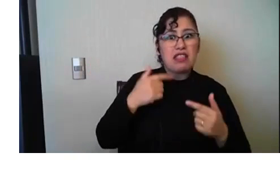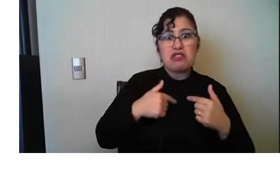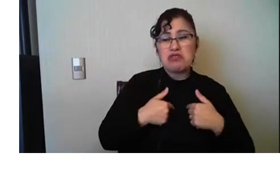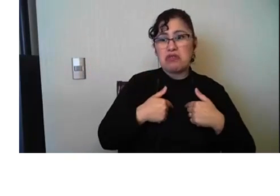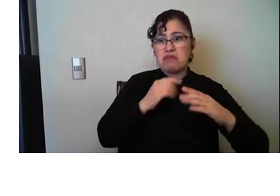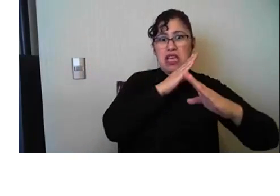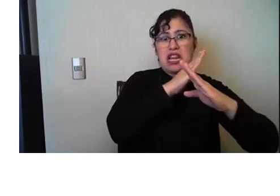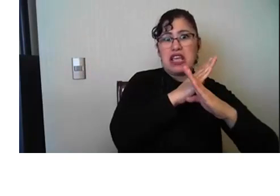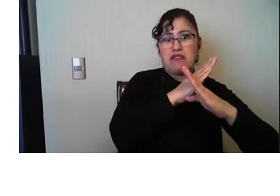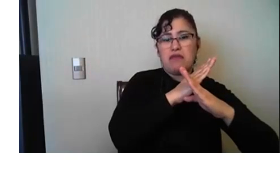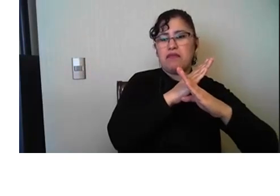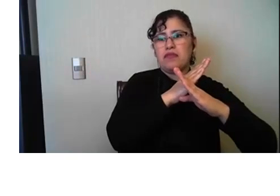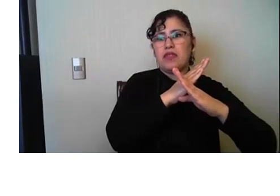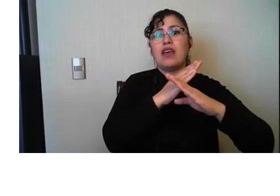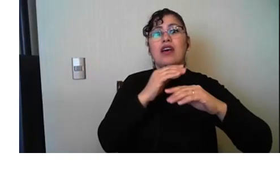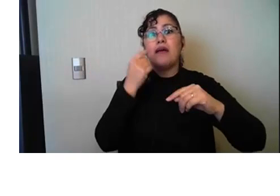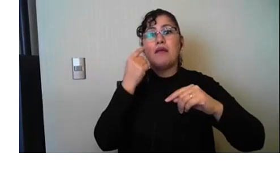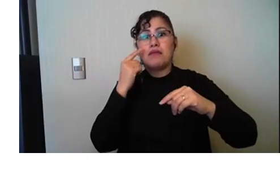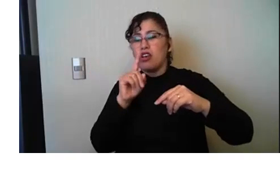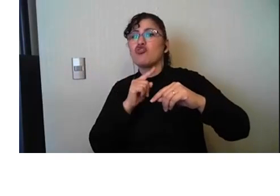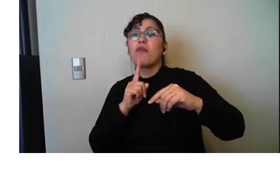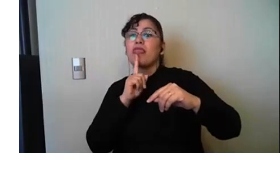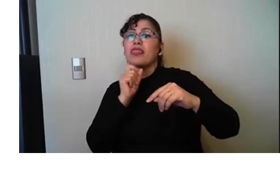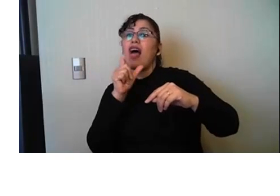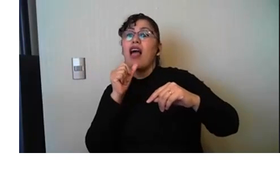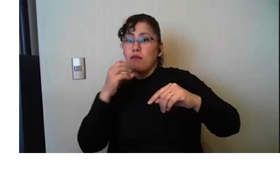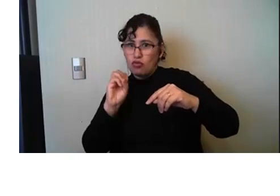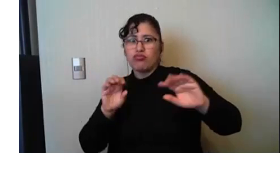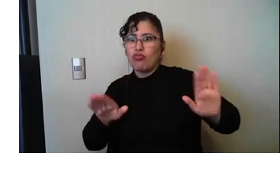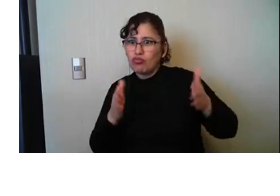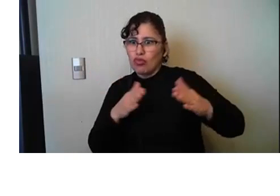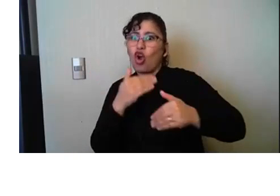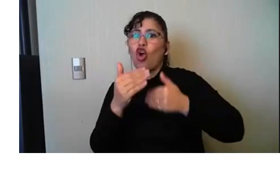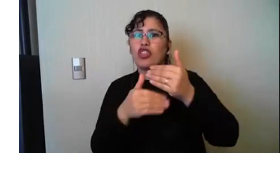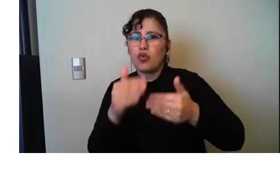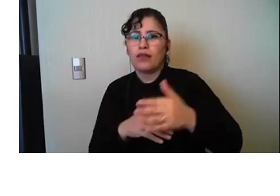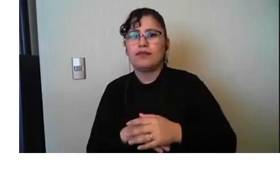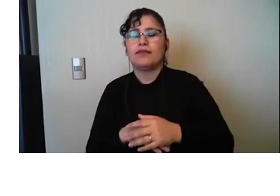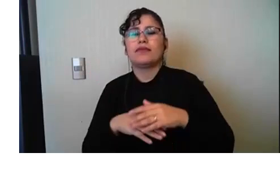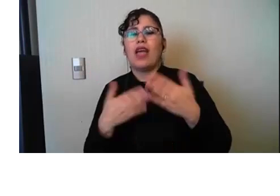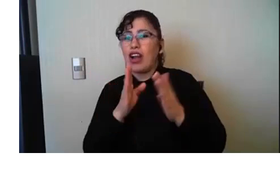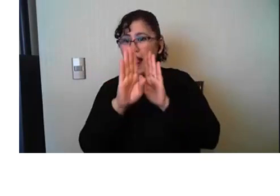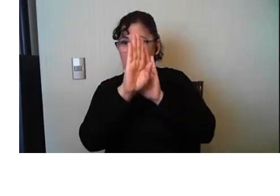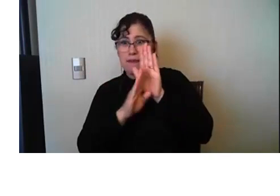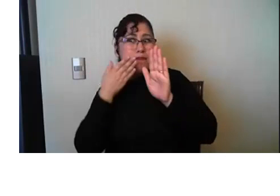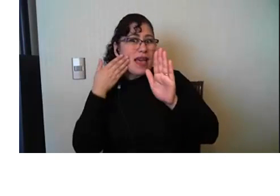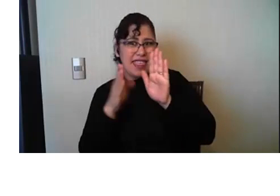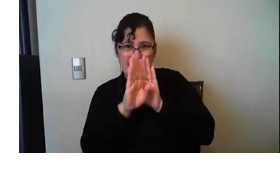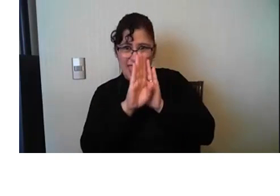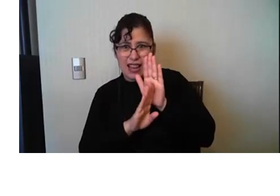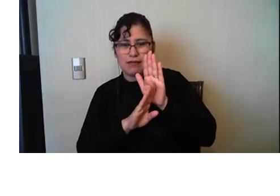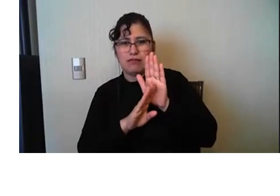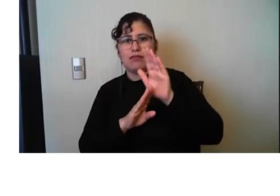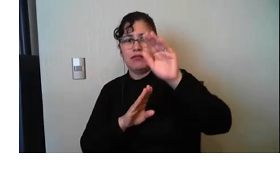libera. Si el palio medial inhibe el tálamo y yo además lo estimulo al palio medial, lo que se hace es